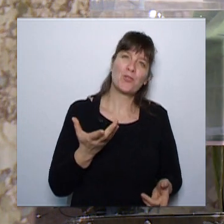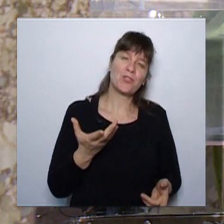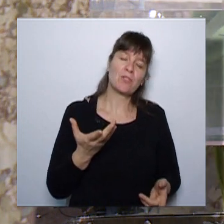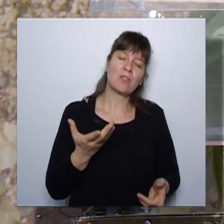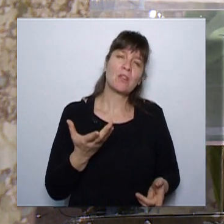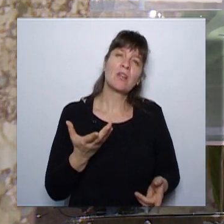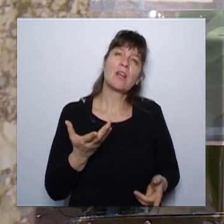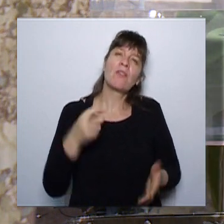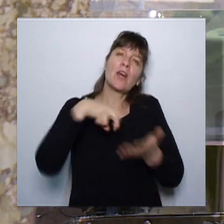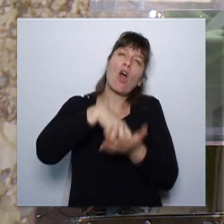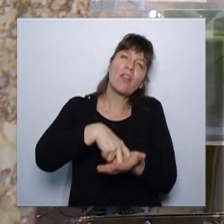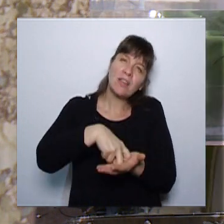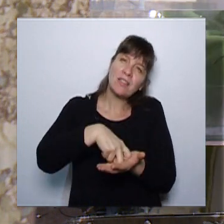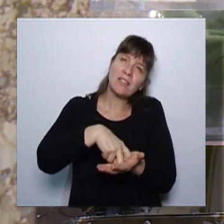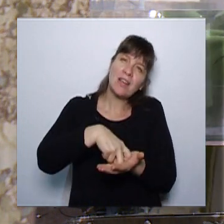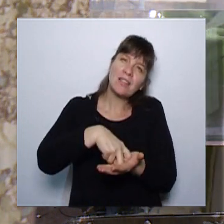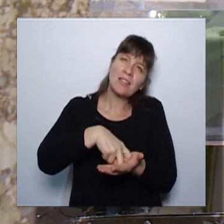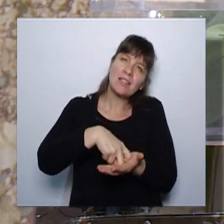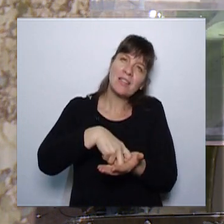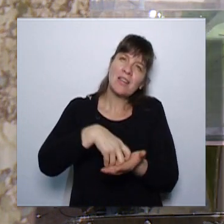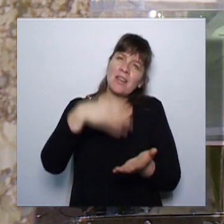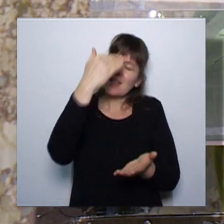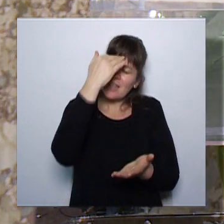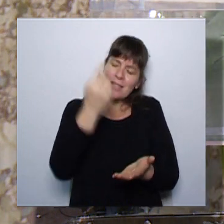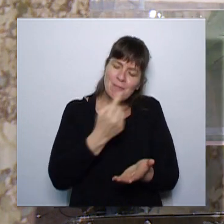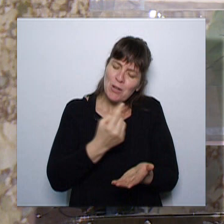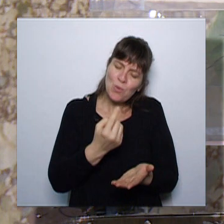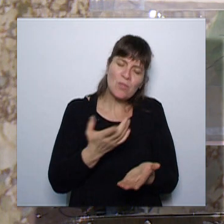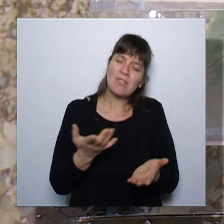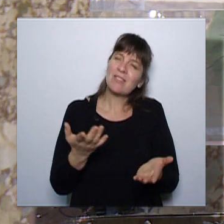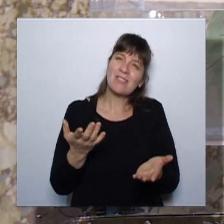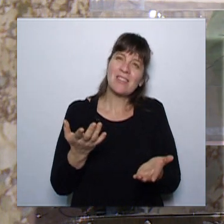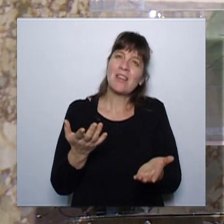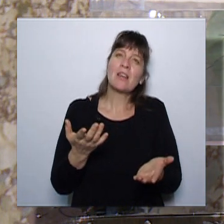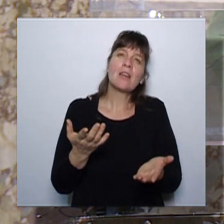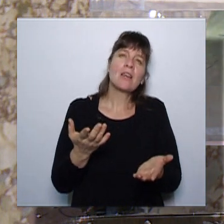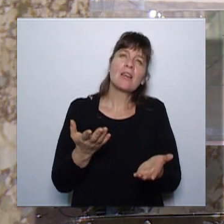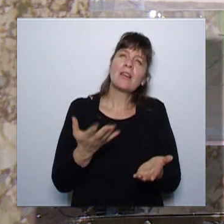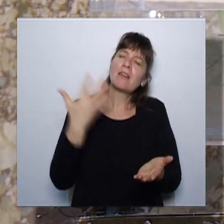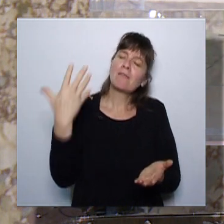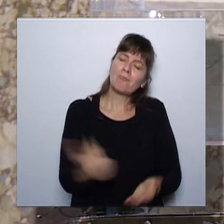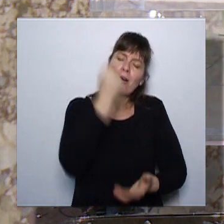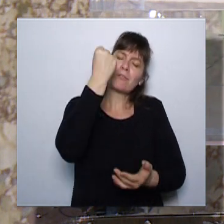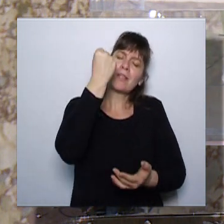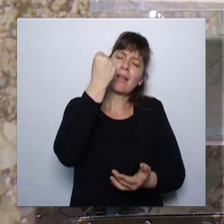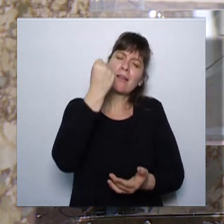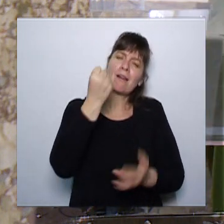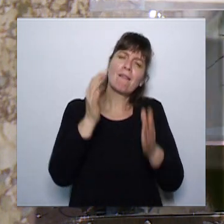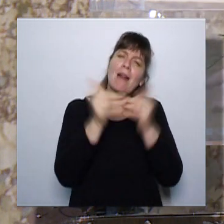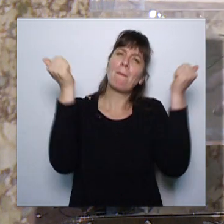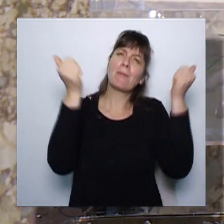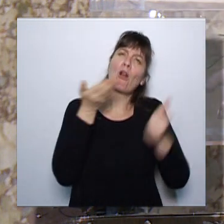ponernos de rodillas 10-15 minutos o un tiempo más no importa y conseguir inmediatamente